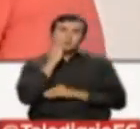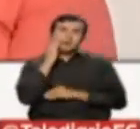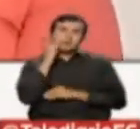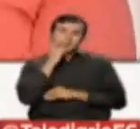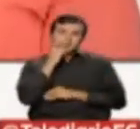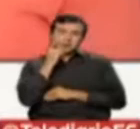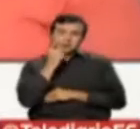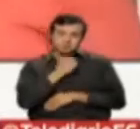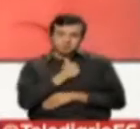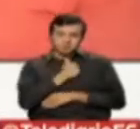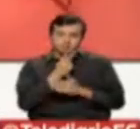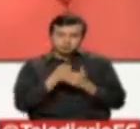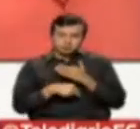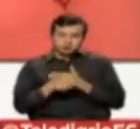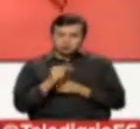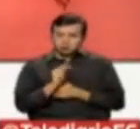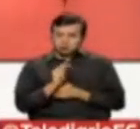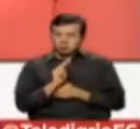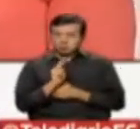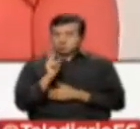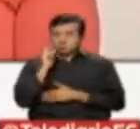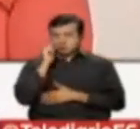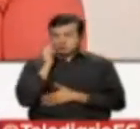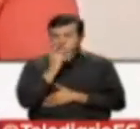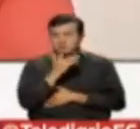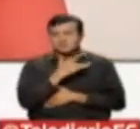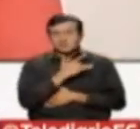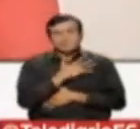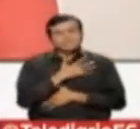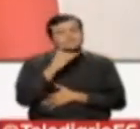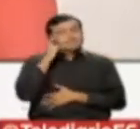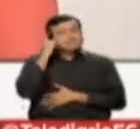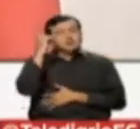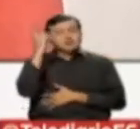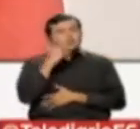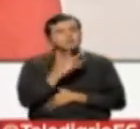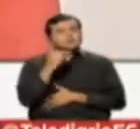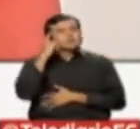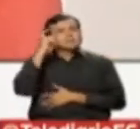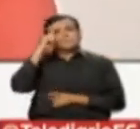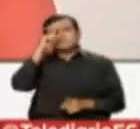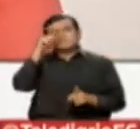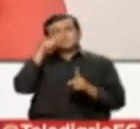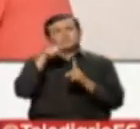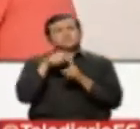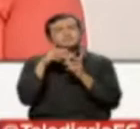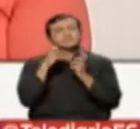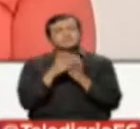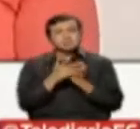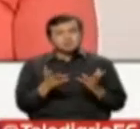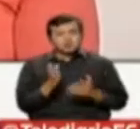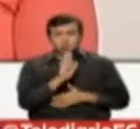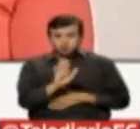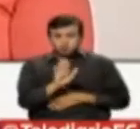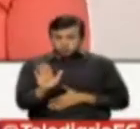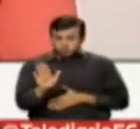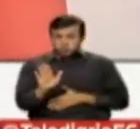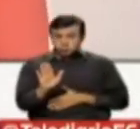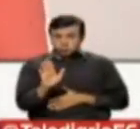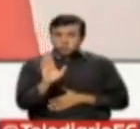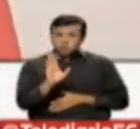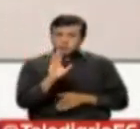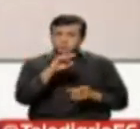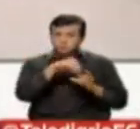que tenemos aquí a los chicos la ilusión de la meta de todos es que ellos lleguen a